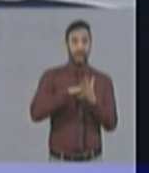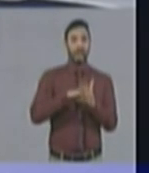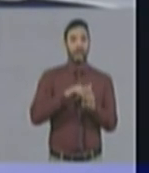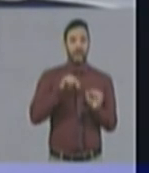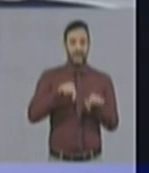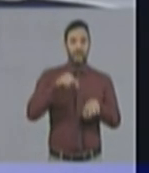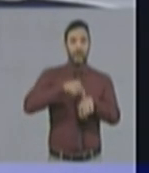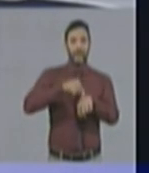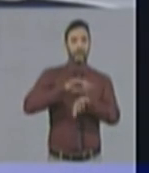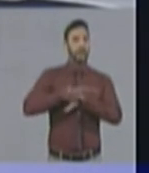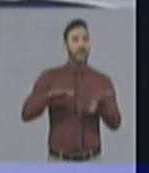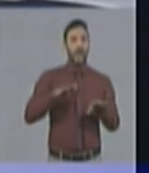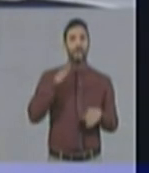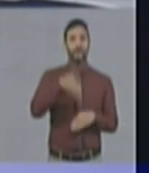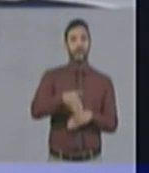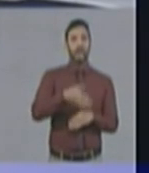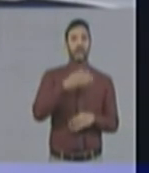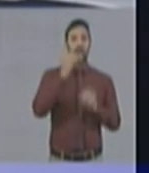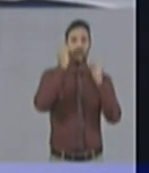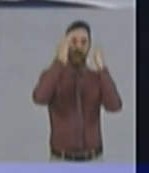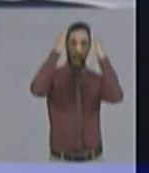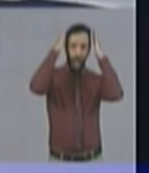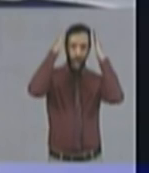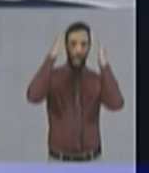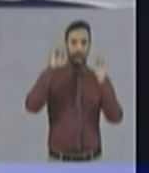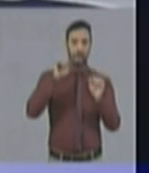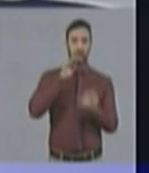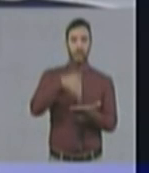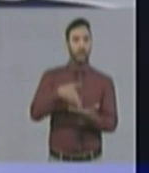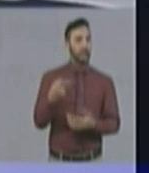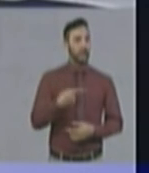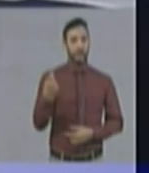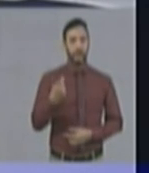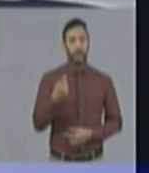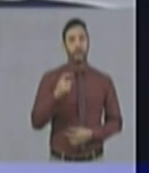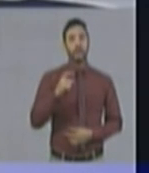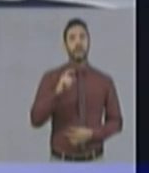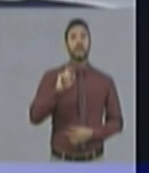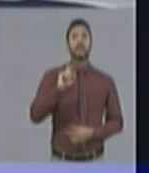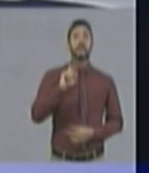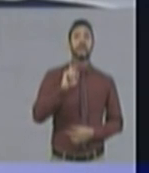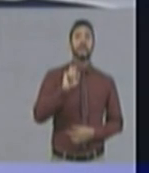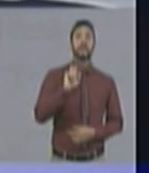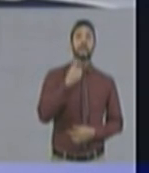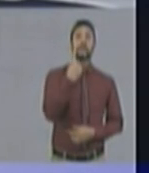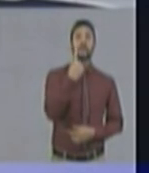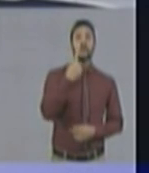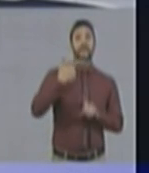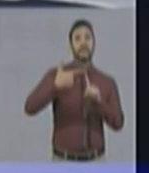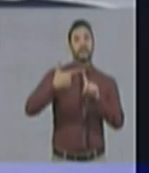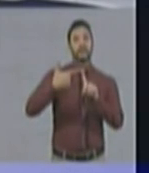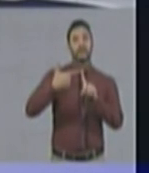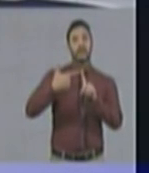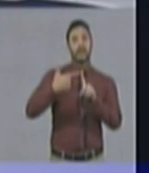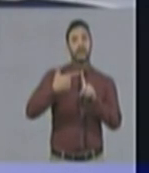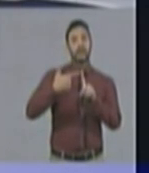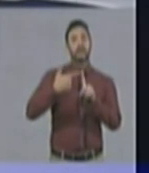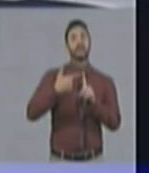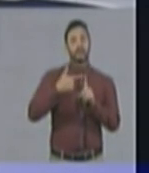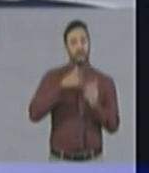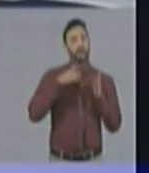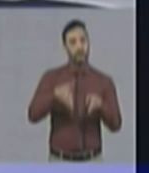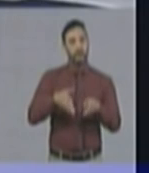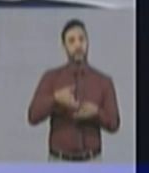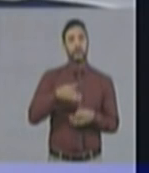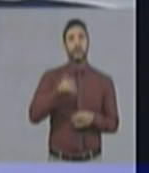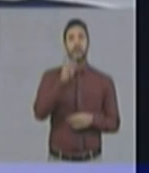se encontraba el compañero presidente Miguel Díaz-Canel Bermúdez, el primer vicepresidente Salvador Valdés Mesa, las autoridades del Ministerio